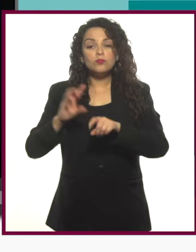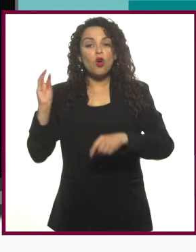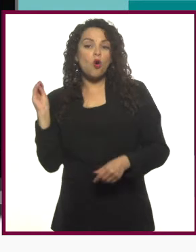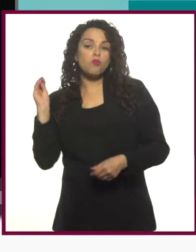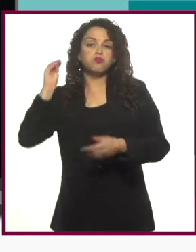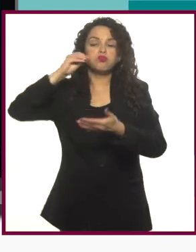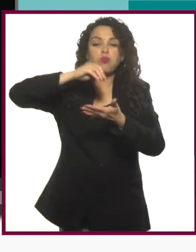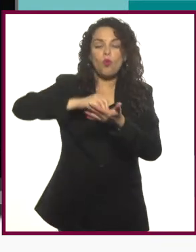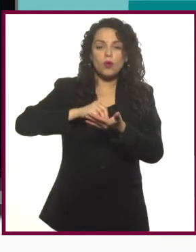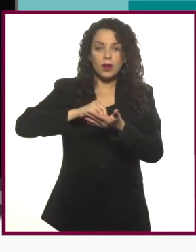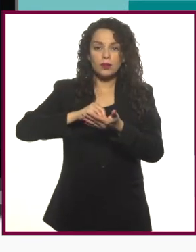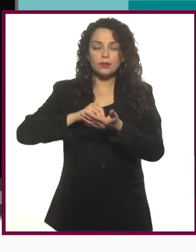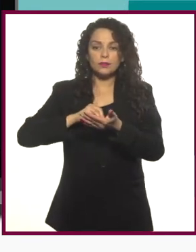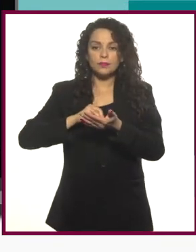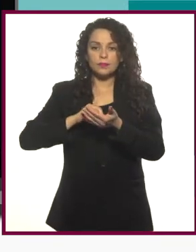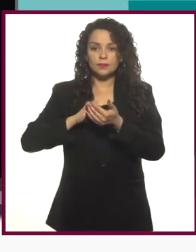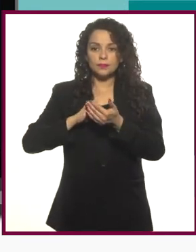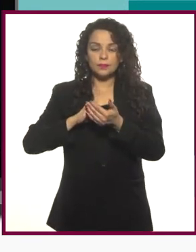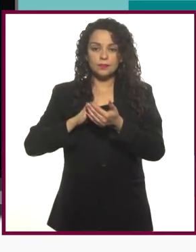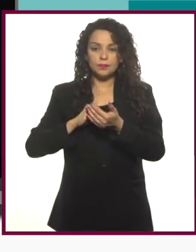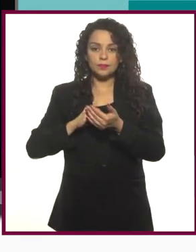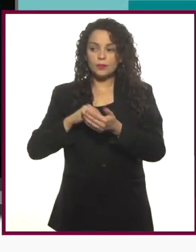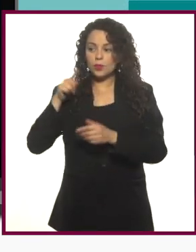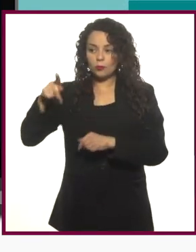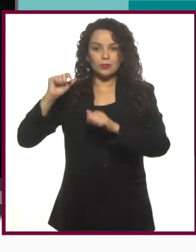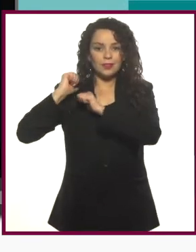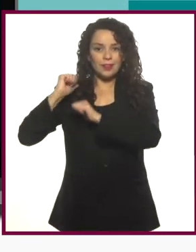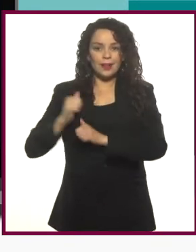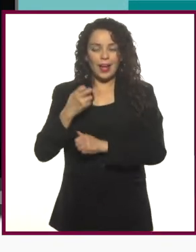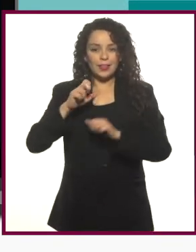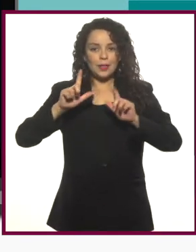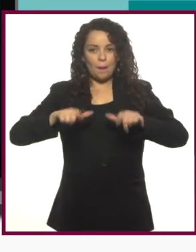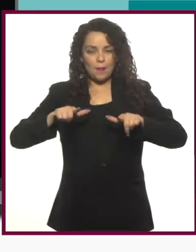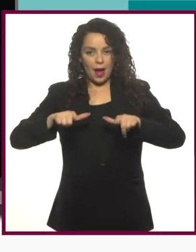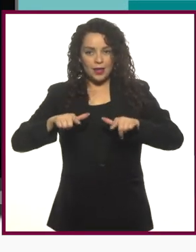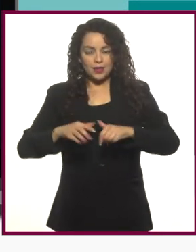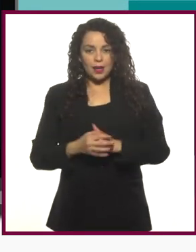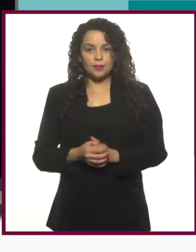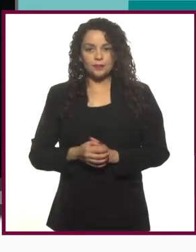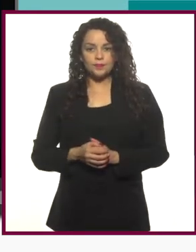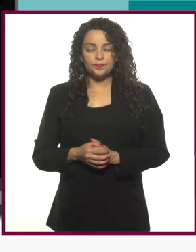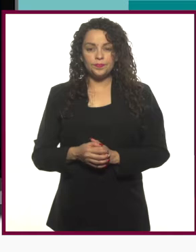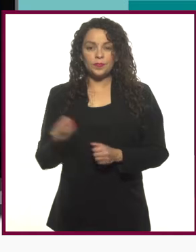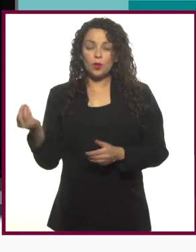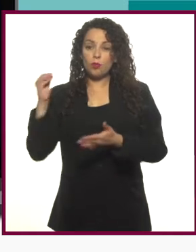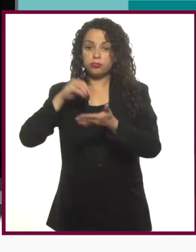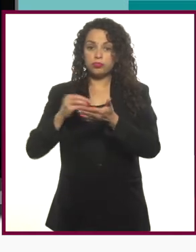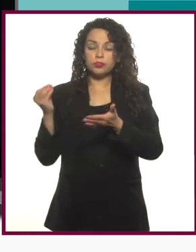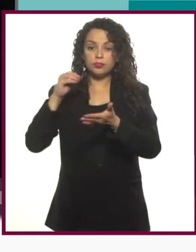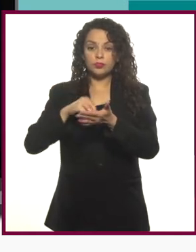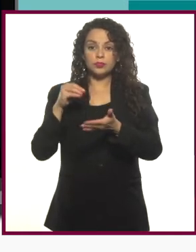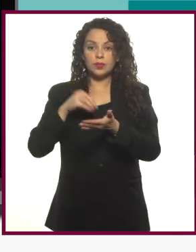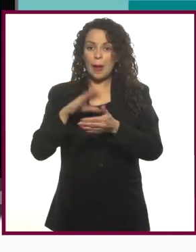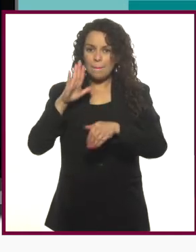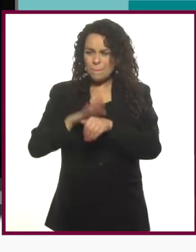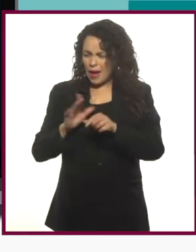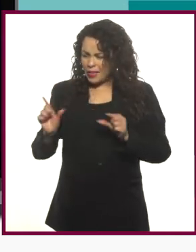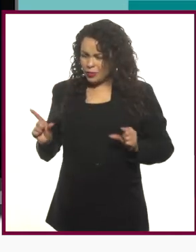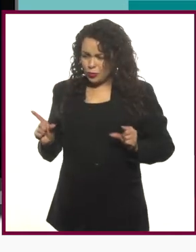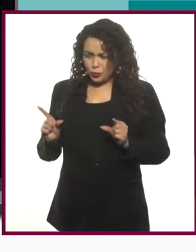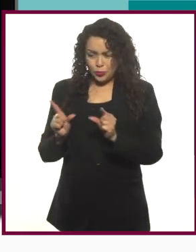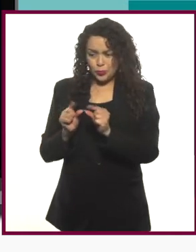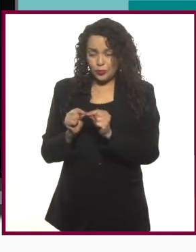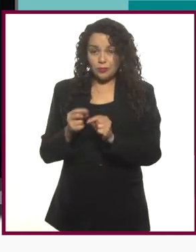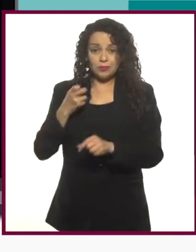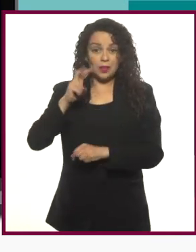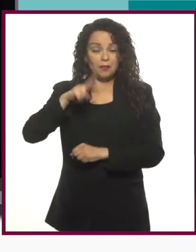mismos subieron, los encargados de esta página o herederos del cuento, subieron las partes más